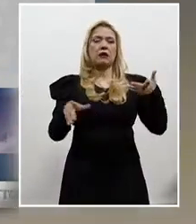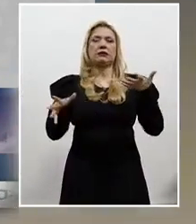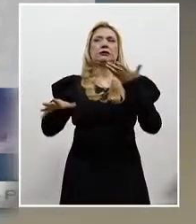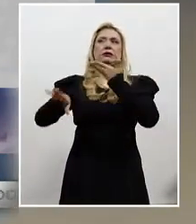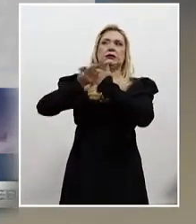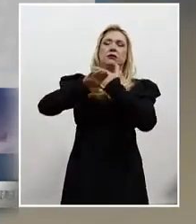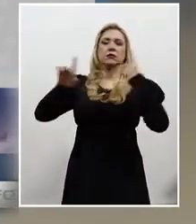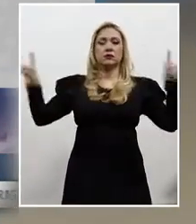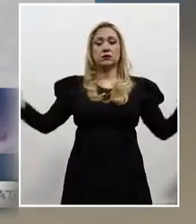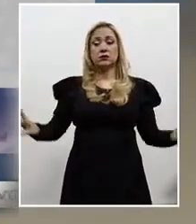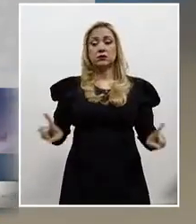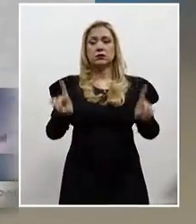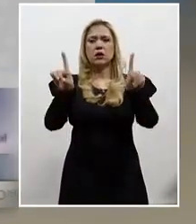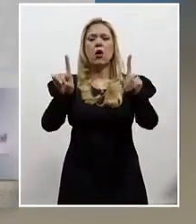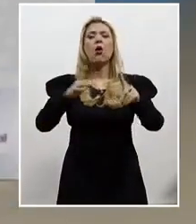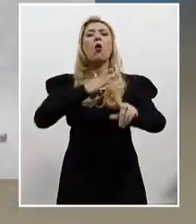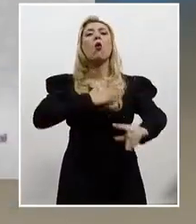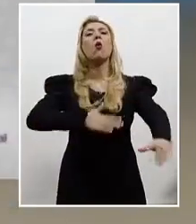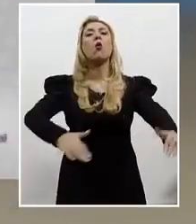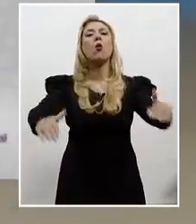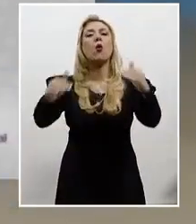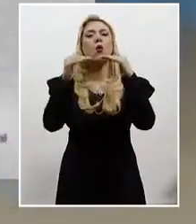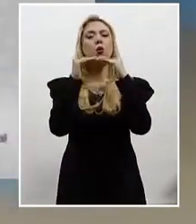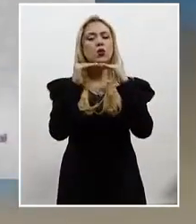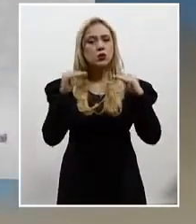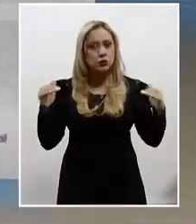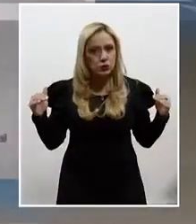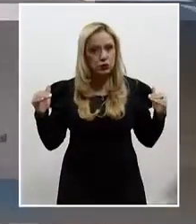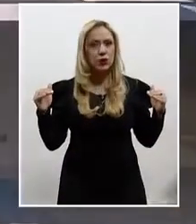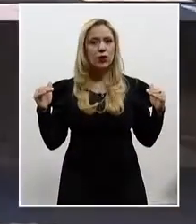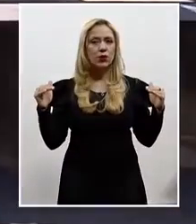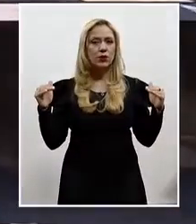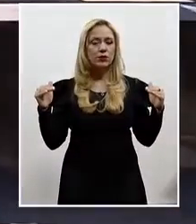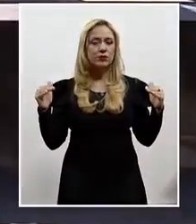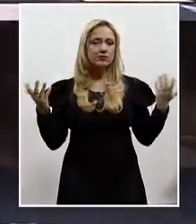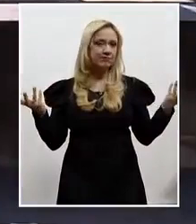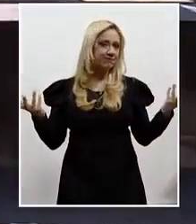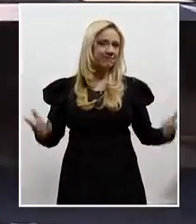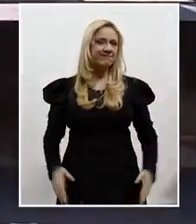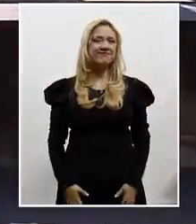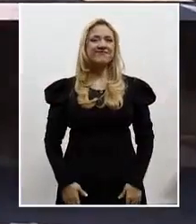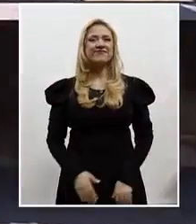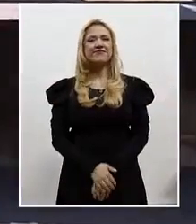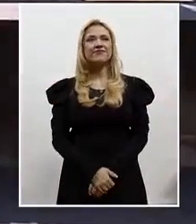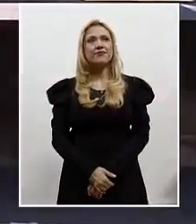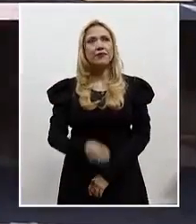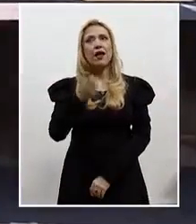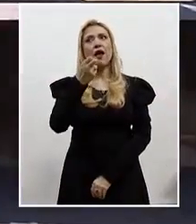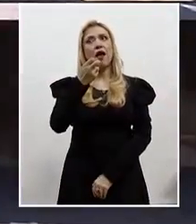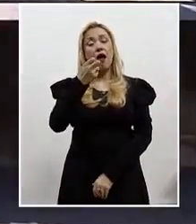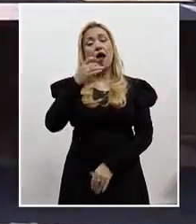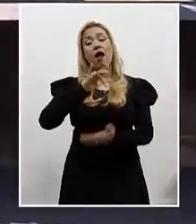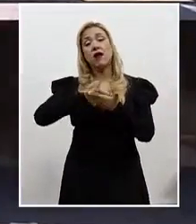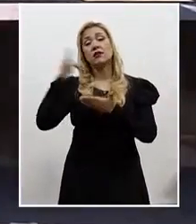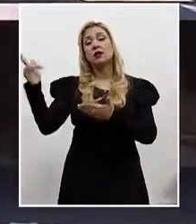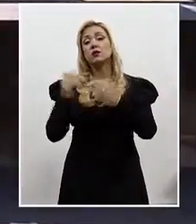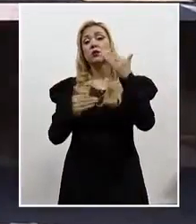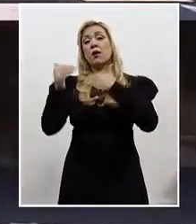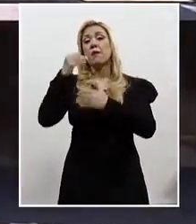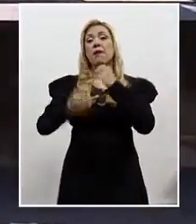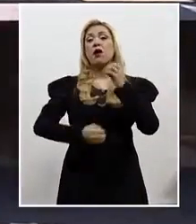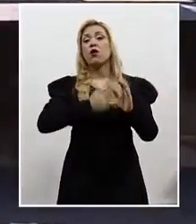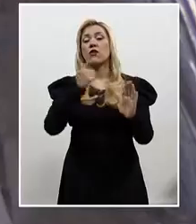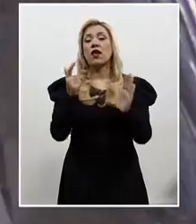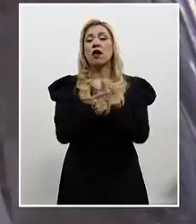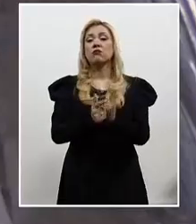pero de una forma más equitativa y, por supuesto, justa. Destacaron diversas tesis que ha emitido la Suprema Corte de Justicia de